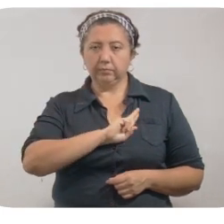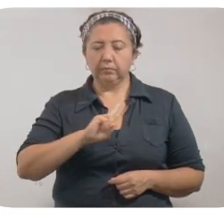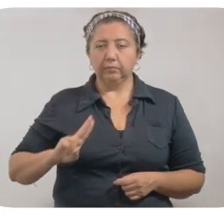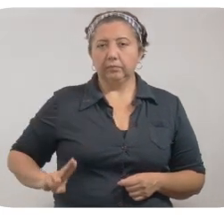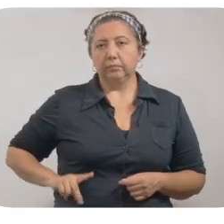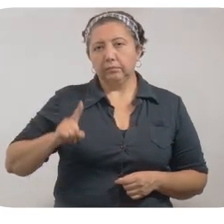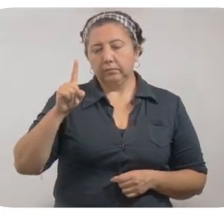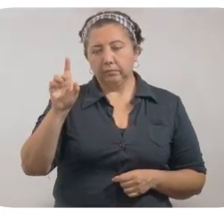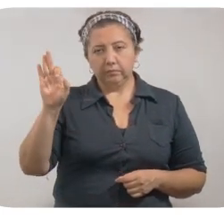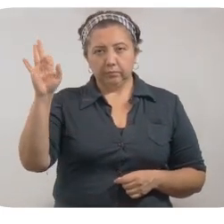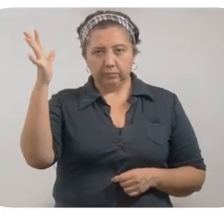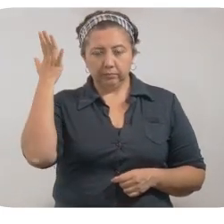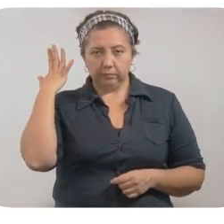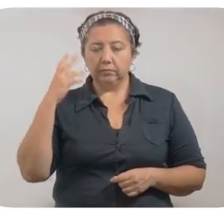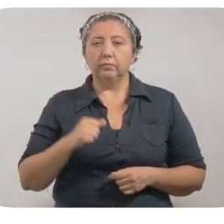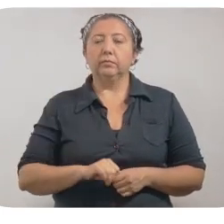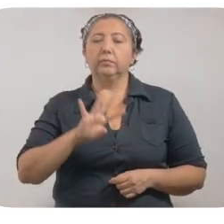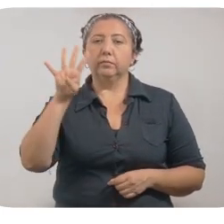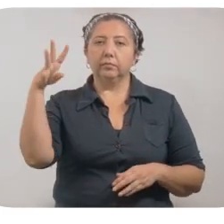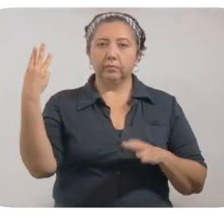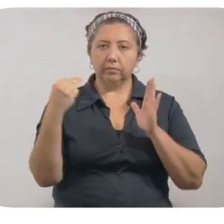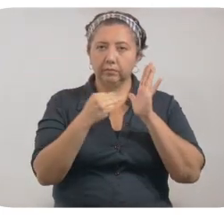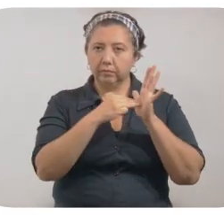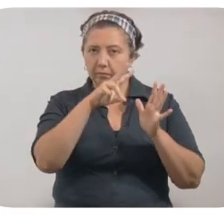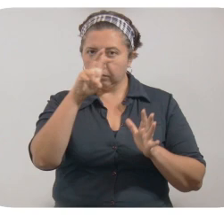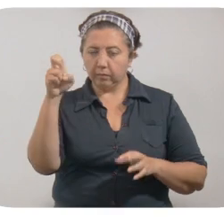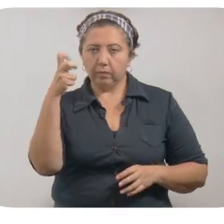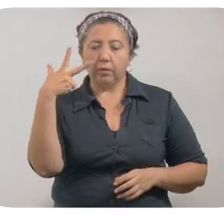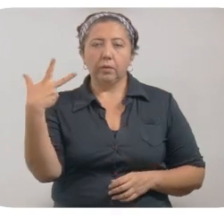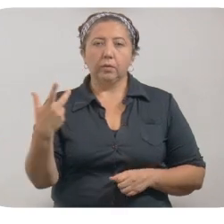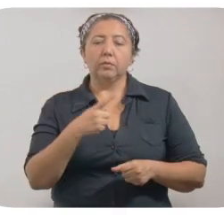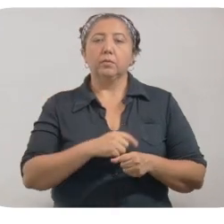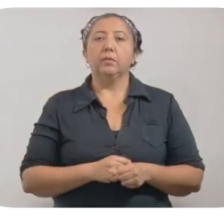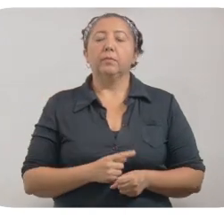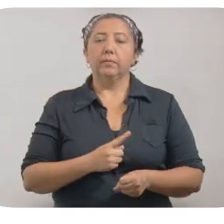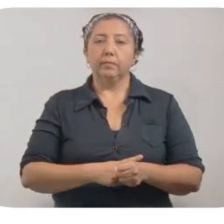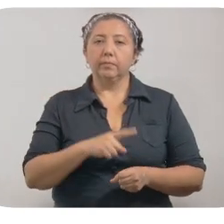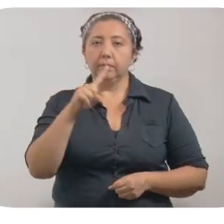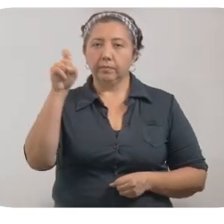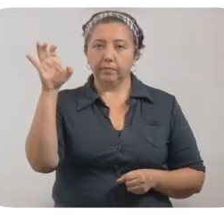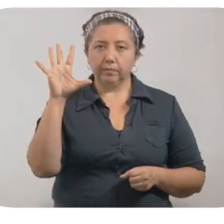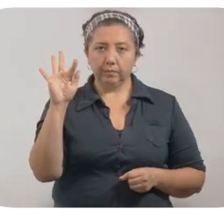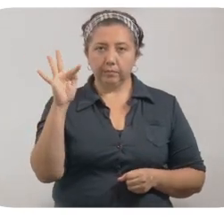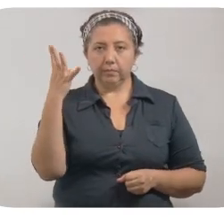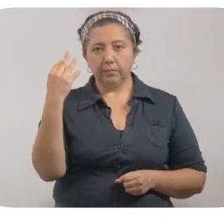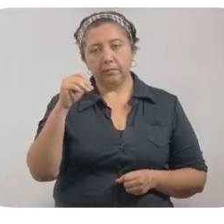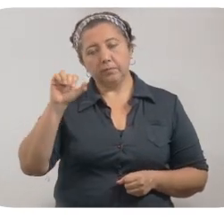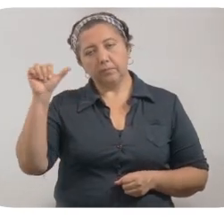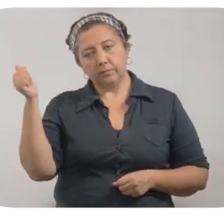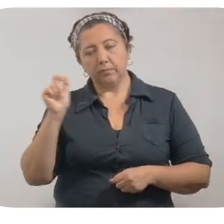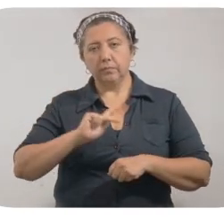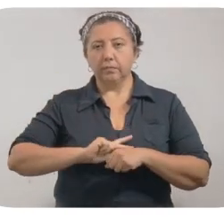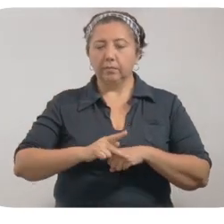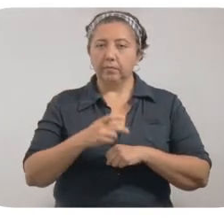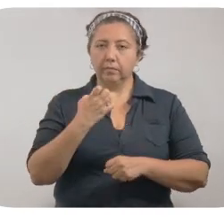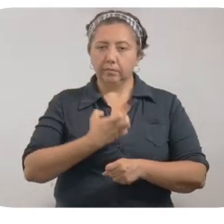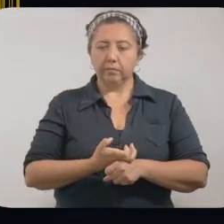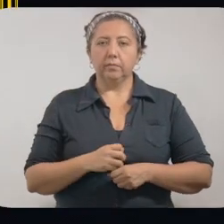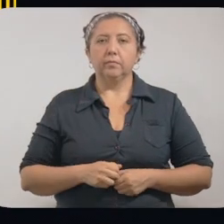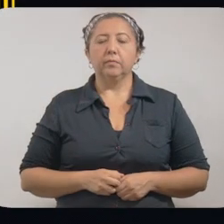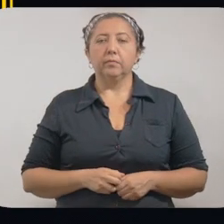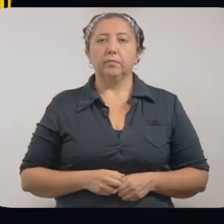y 1 foráneo. De los 14.208 casos positivos, 149 son de otro país u otro